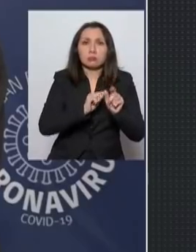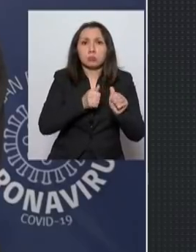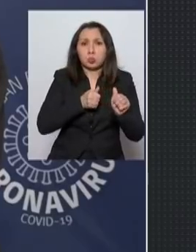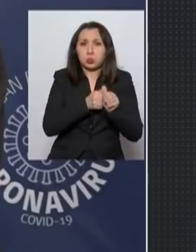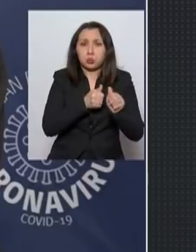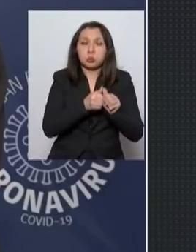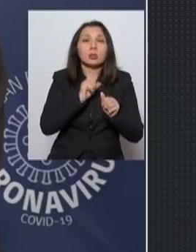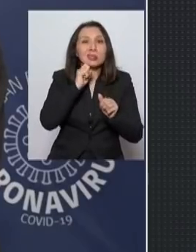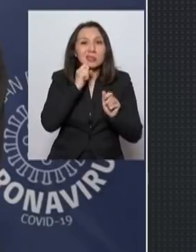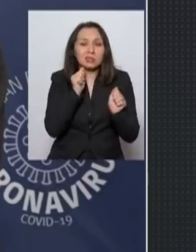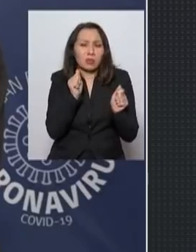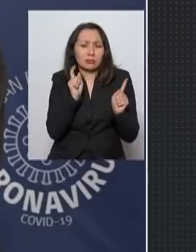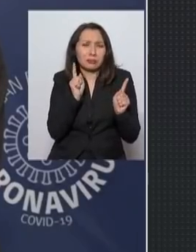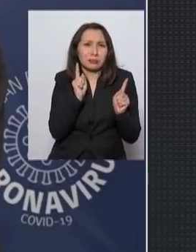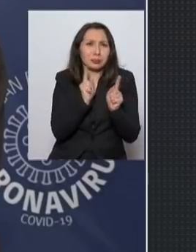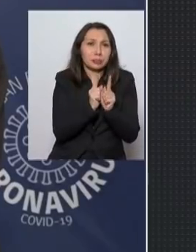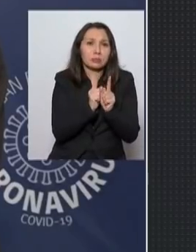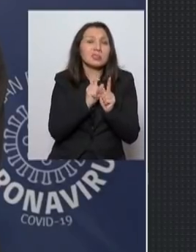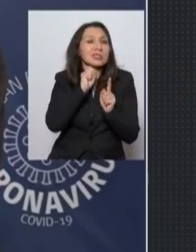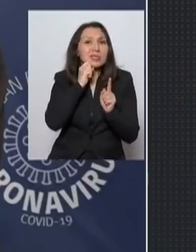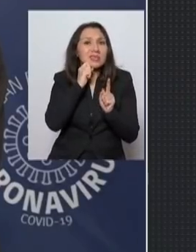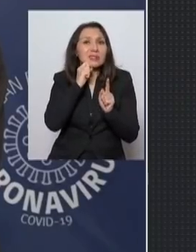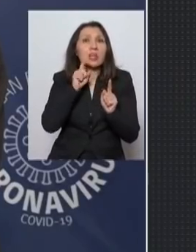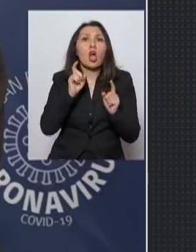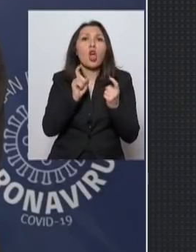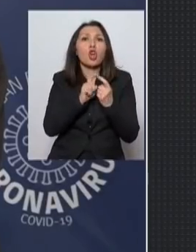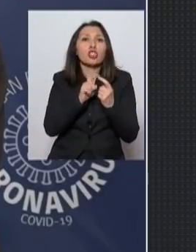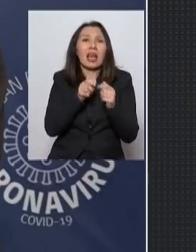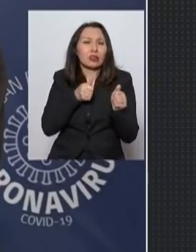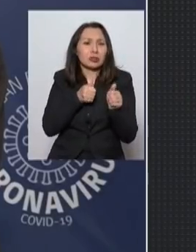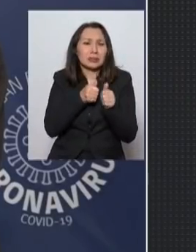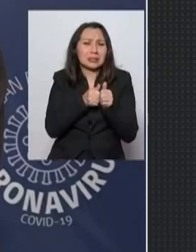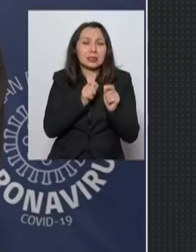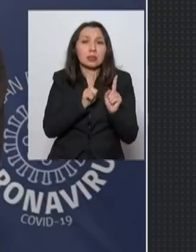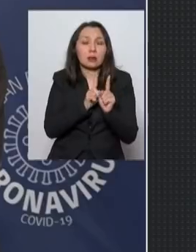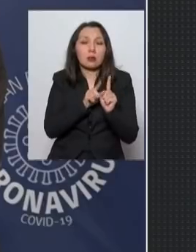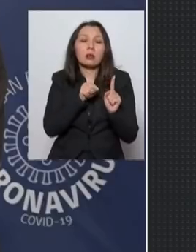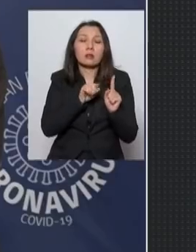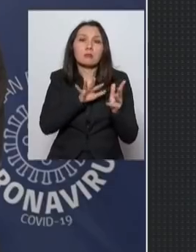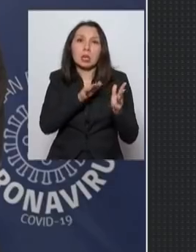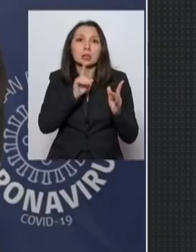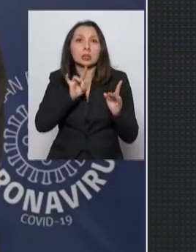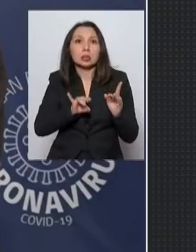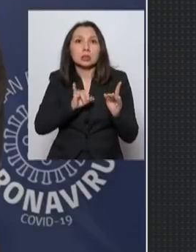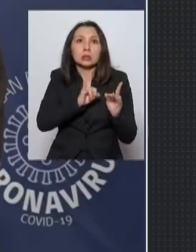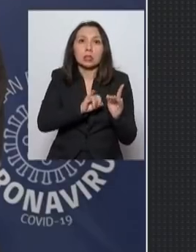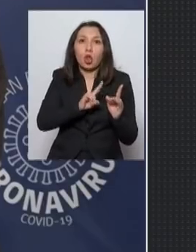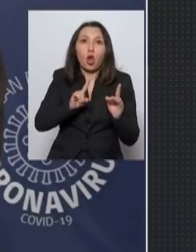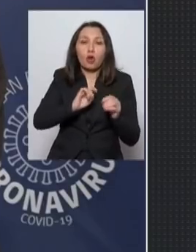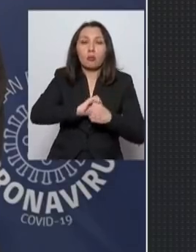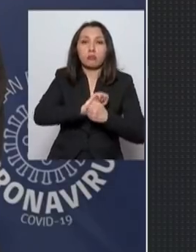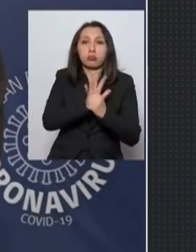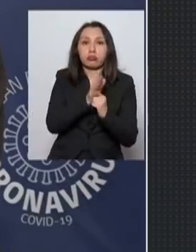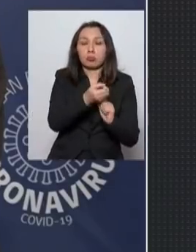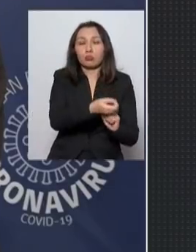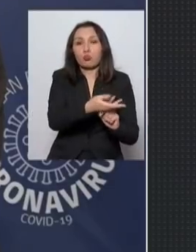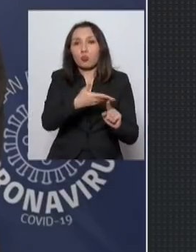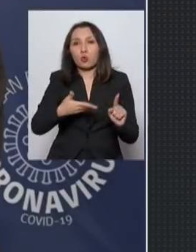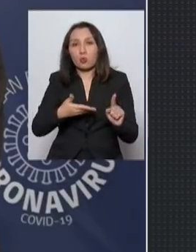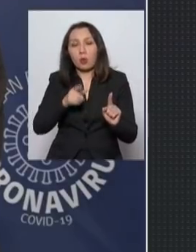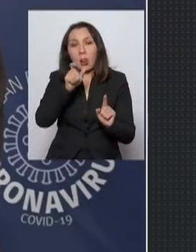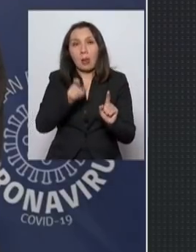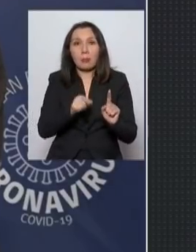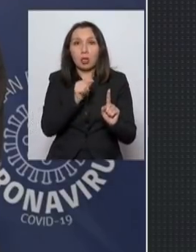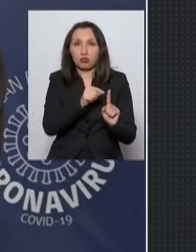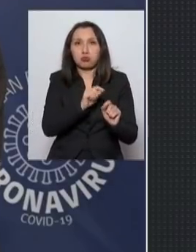muy bien definido qué es lo que significa contacto estrecho, para identificar si se han contagiado también en relación a una persona